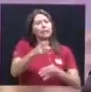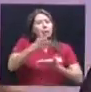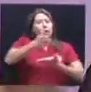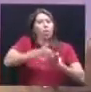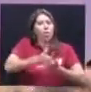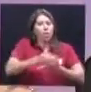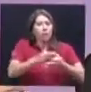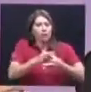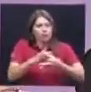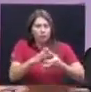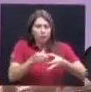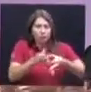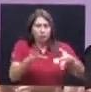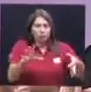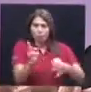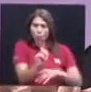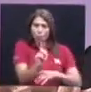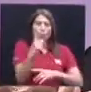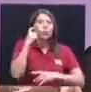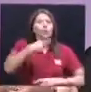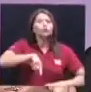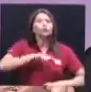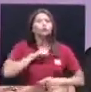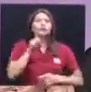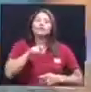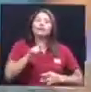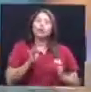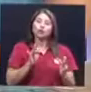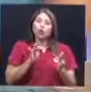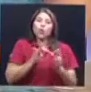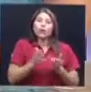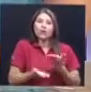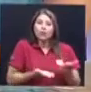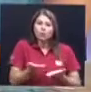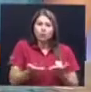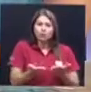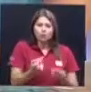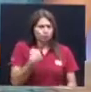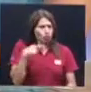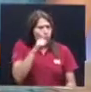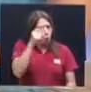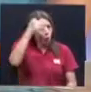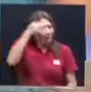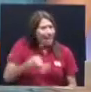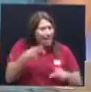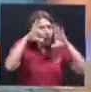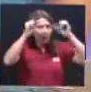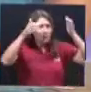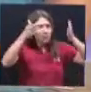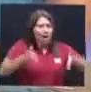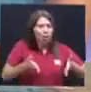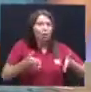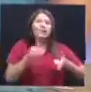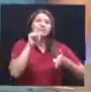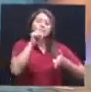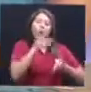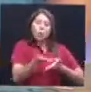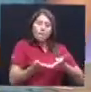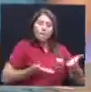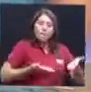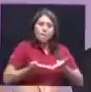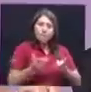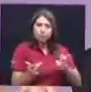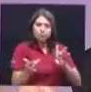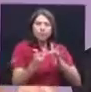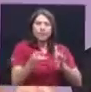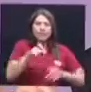necesitaba un interlocutor No creo que el embajador sea el interlocutor necesario